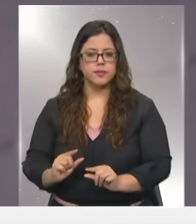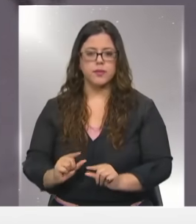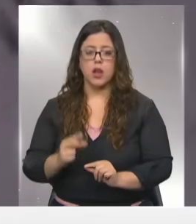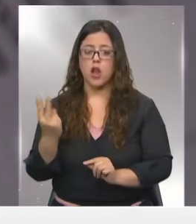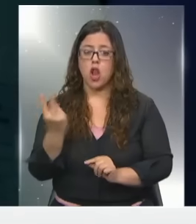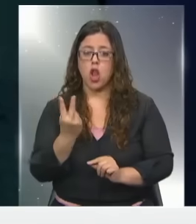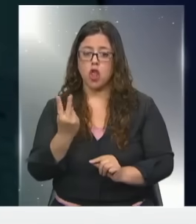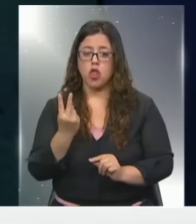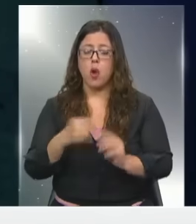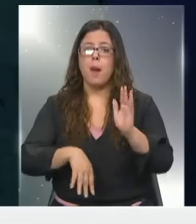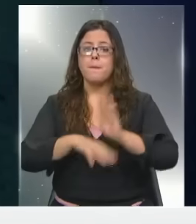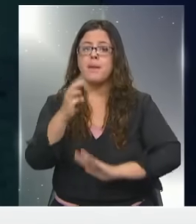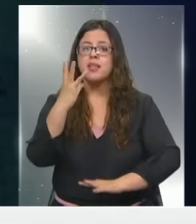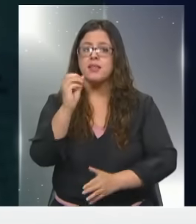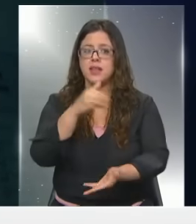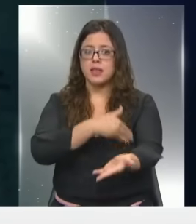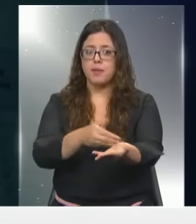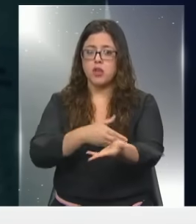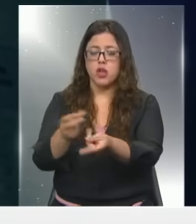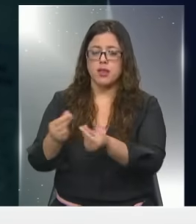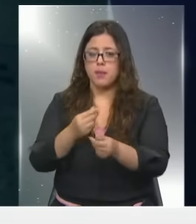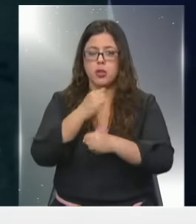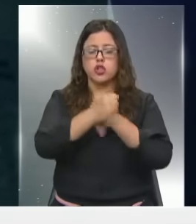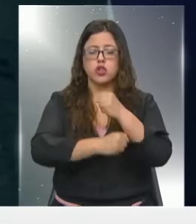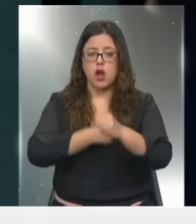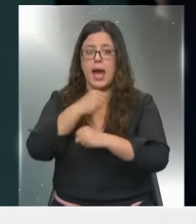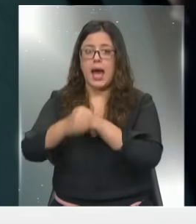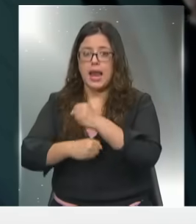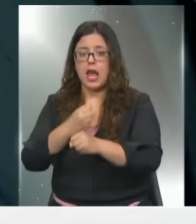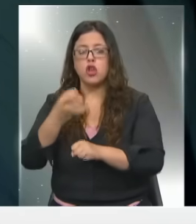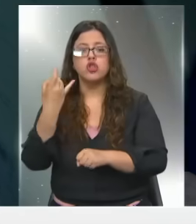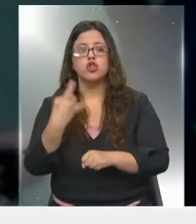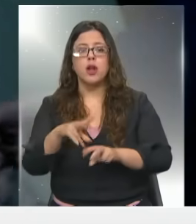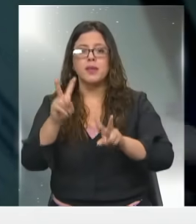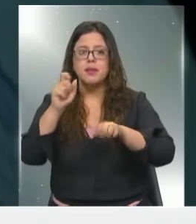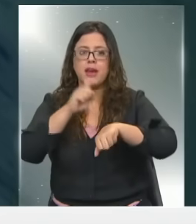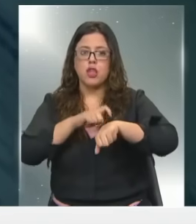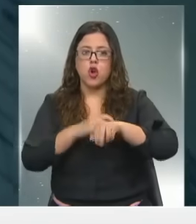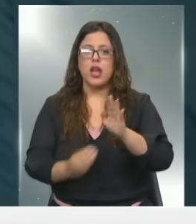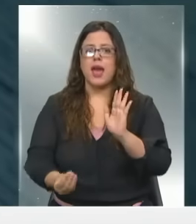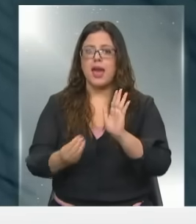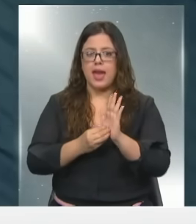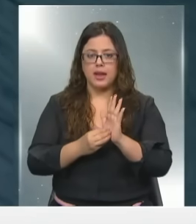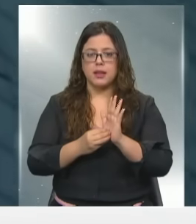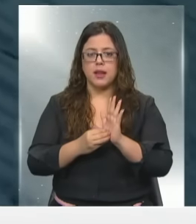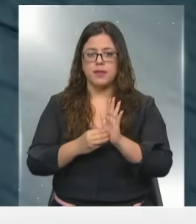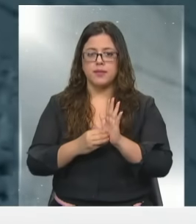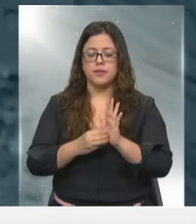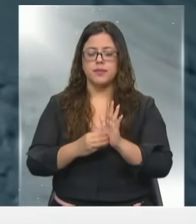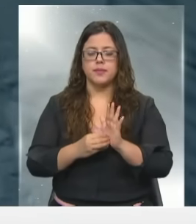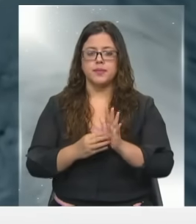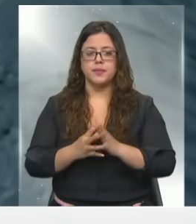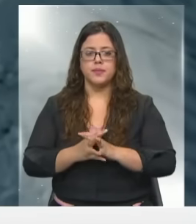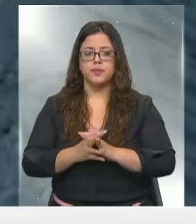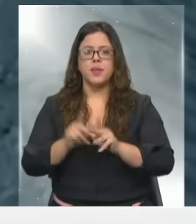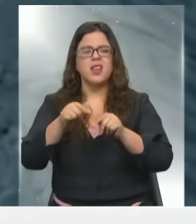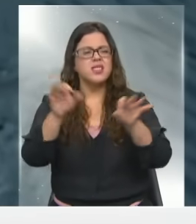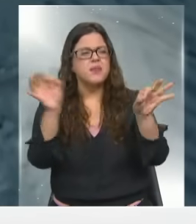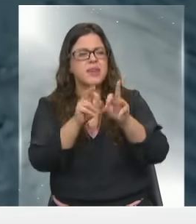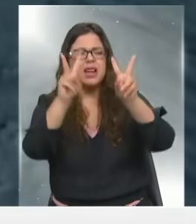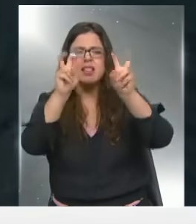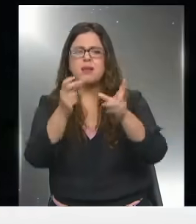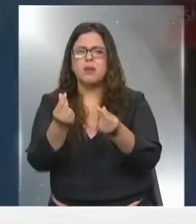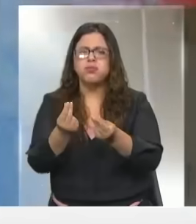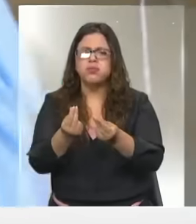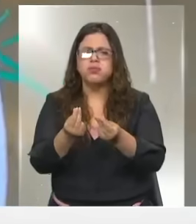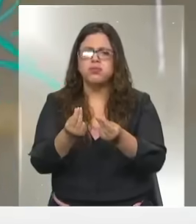Ambos ganan sobre los 30 millones de pesos al año, solo por horas extras. ¿Se justifica esa cantidad